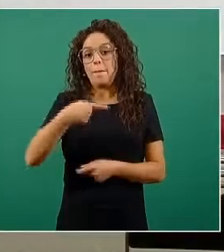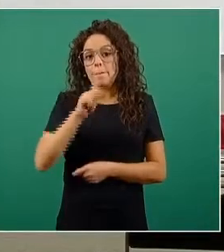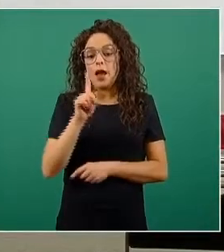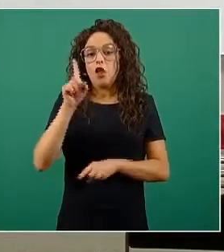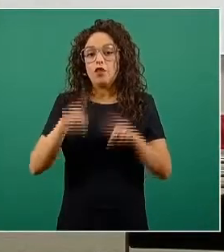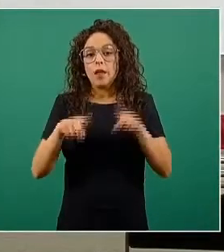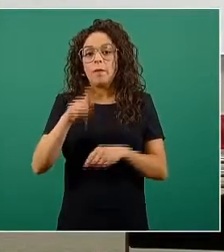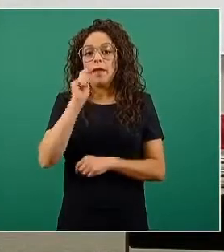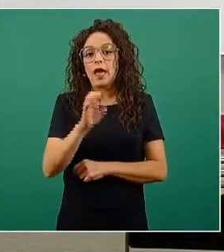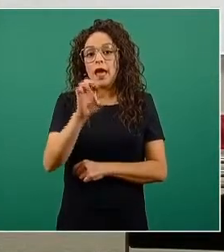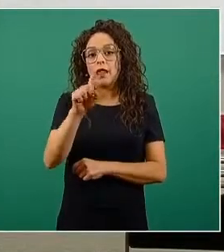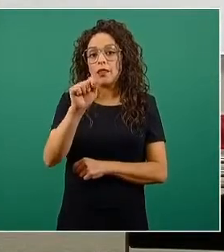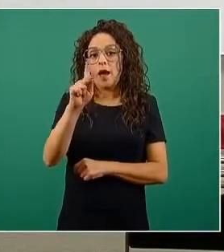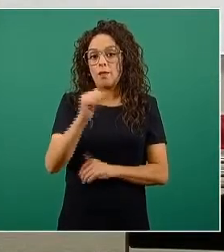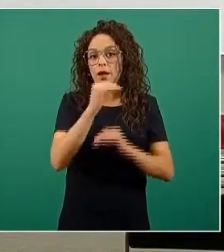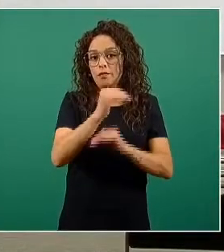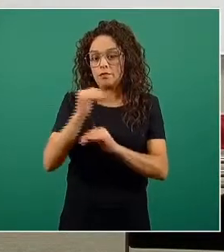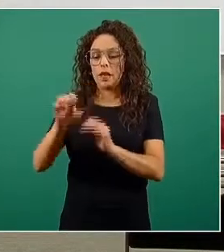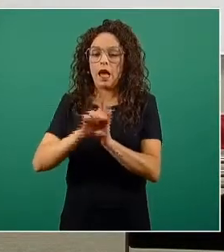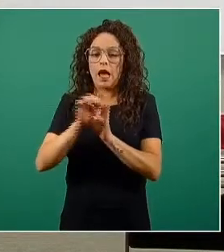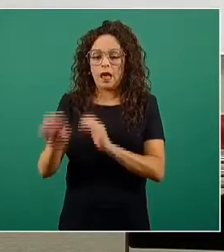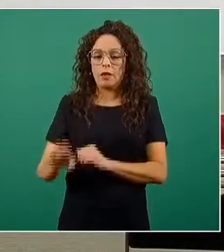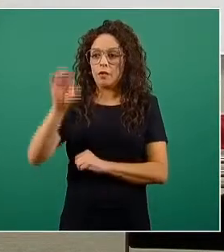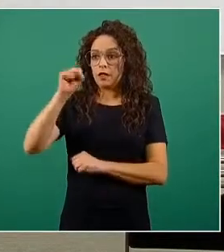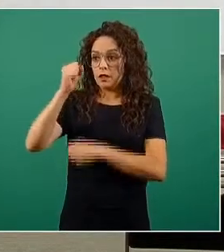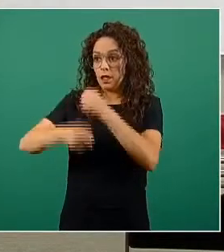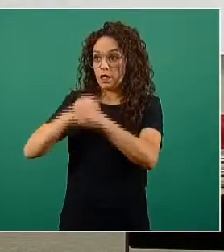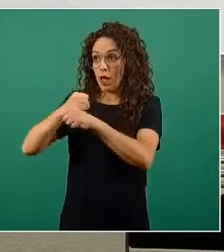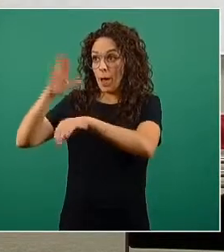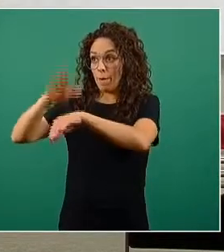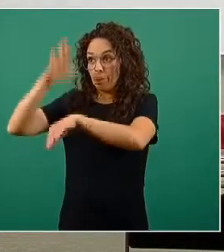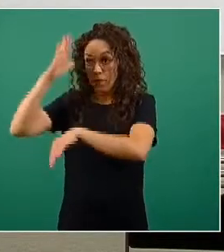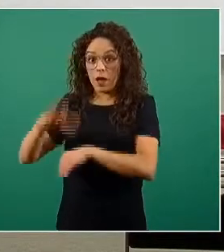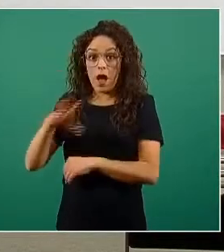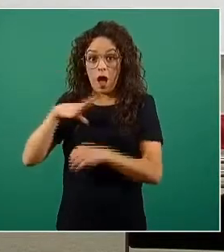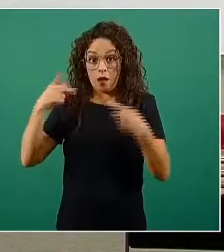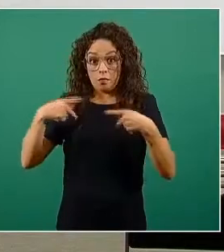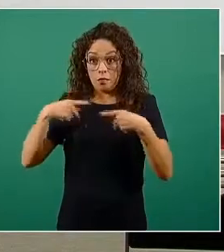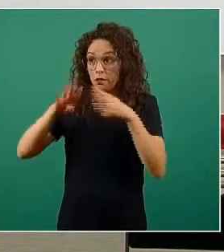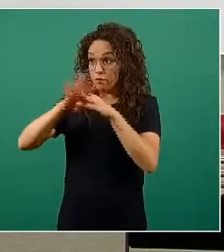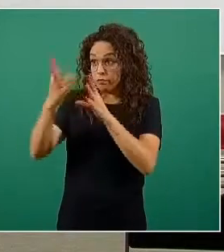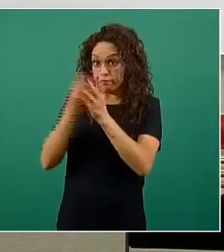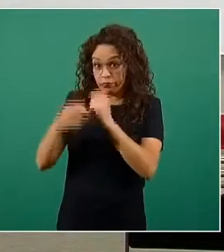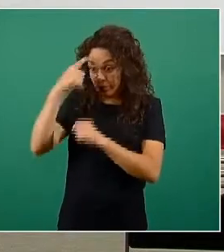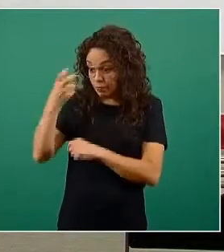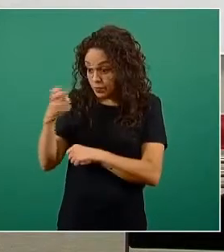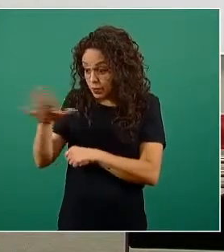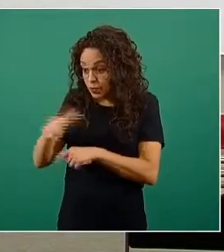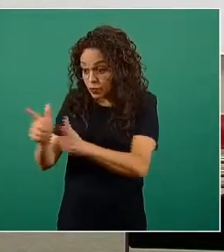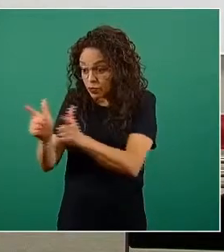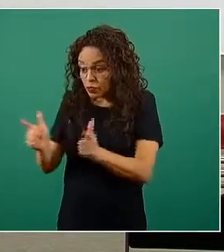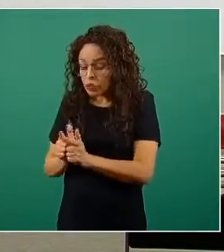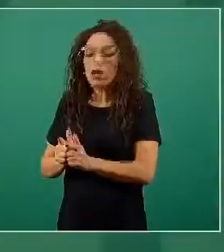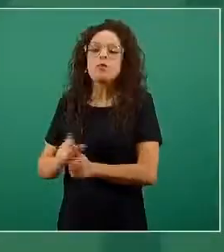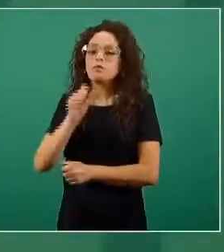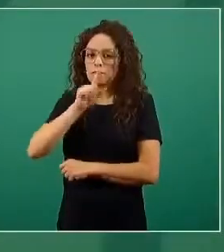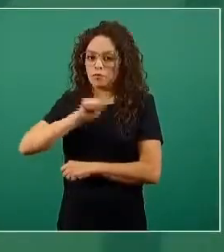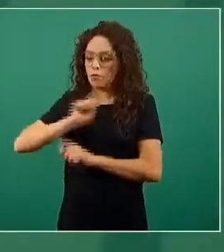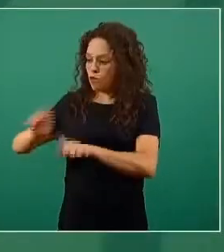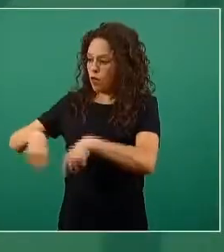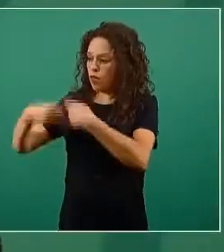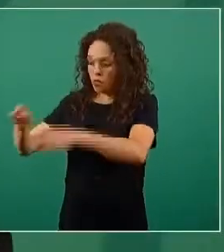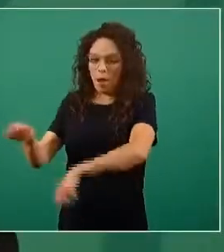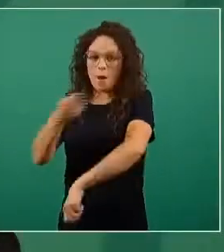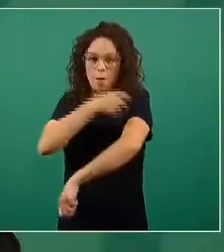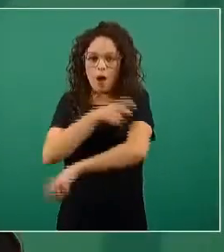más, ¿no? Ellos también, la población que ingrese en este grupo etario, pues también está contemplado para ser vacunado en los módulos